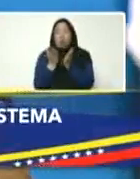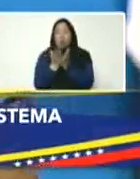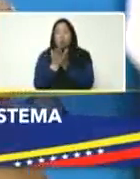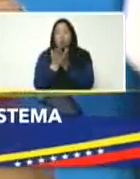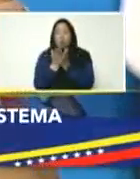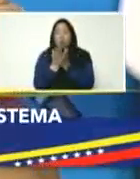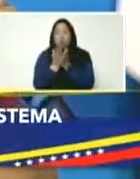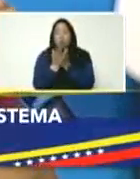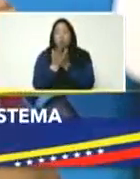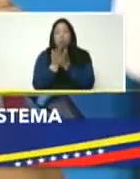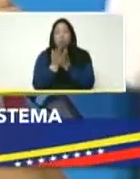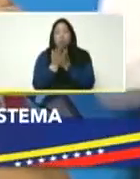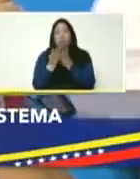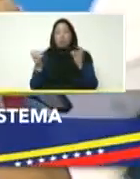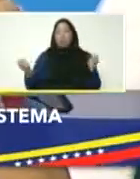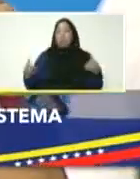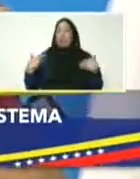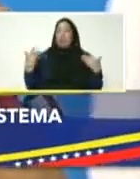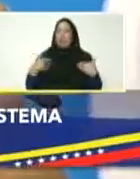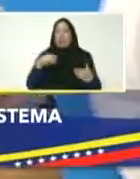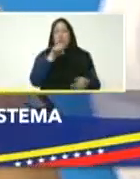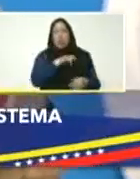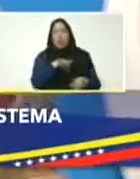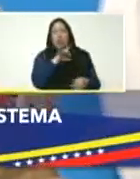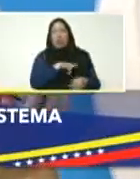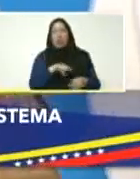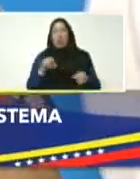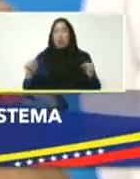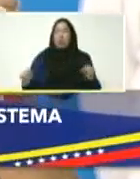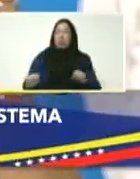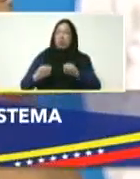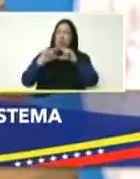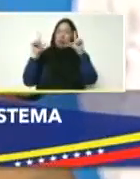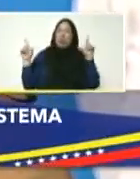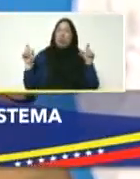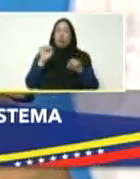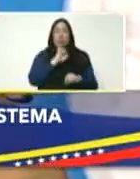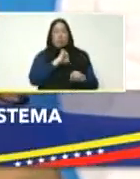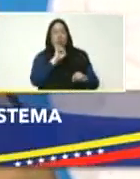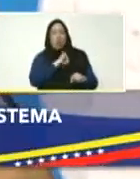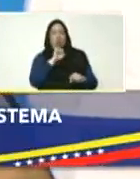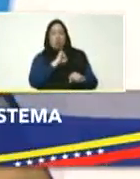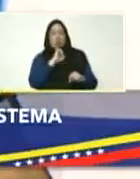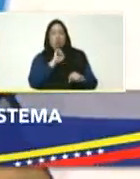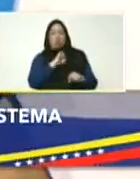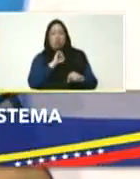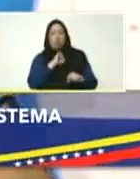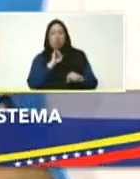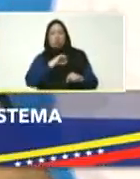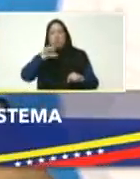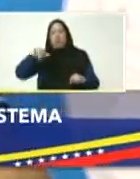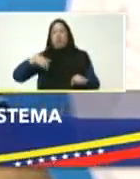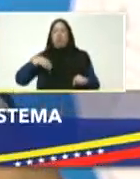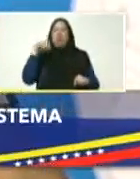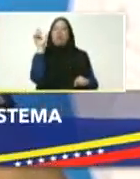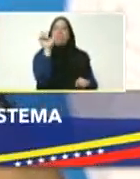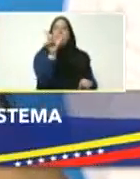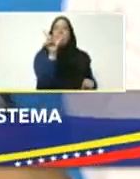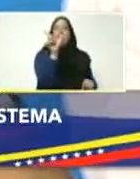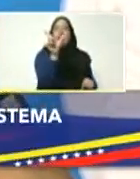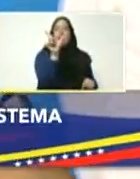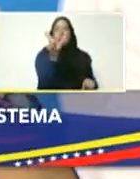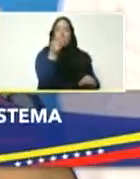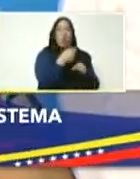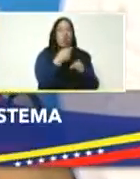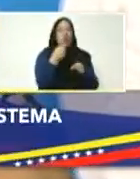En particular me llenó de muchísima emoción. En ese instante se me quitó el nervio. Y definitivamente nuestro partido está haciendo un